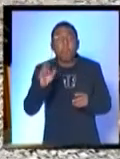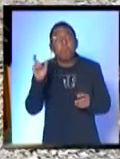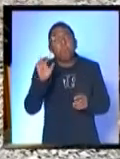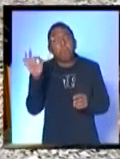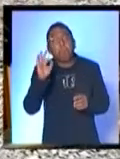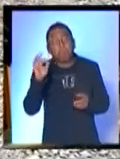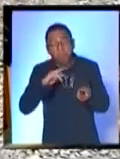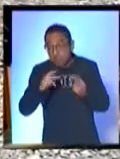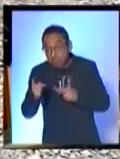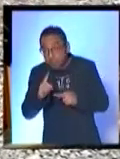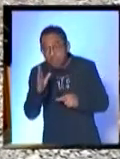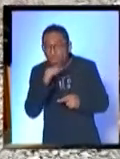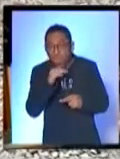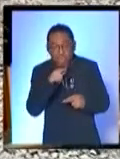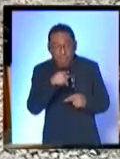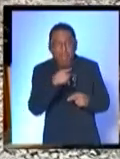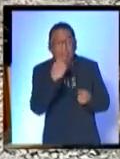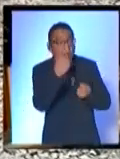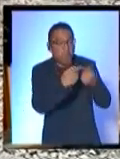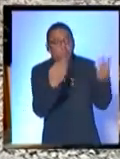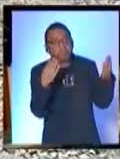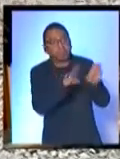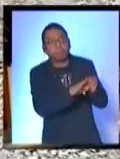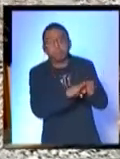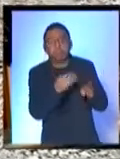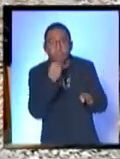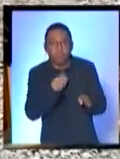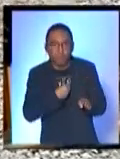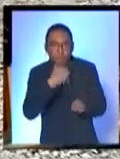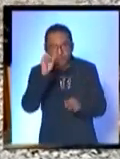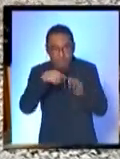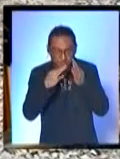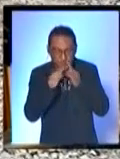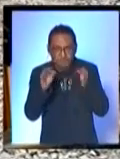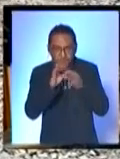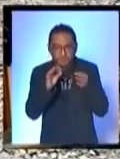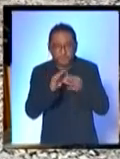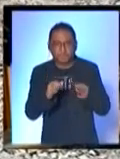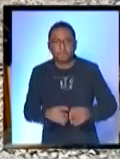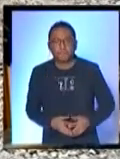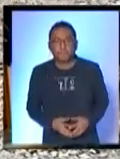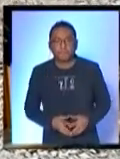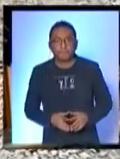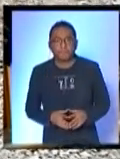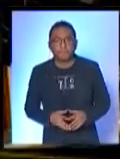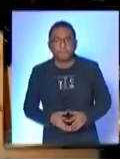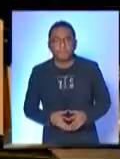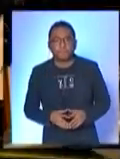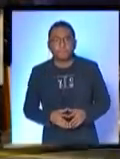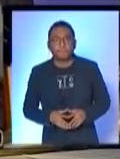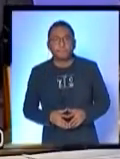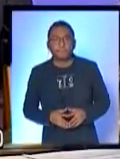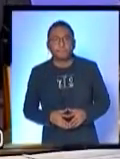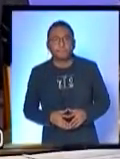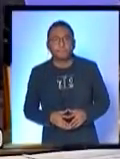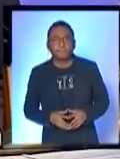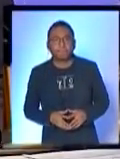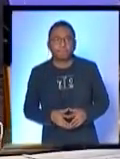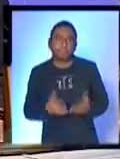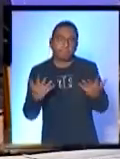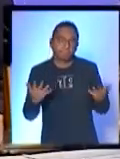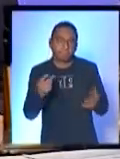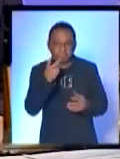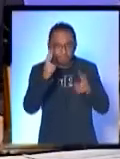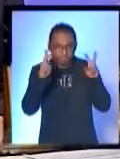mayoría tendrían que cerrar sus negocios. Para SM Noticias, Adrián Vargas y Astrid del Ángel. Y suma el